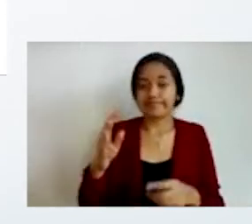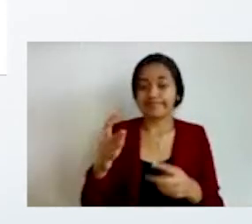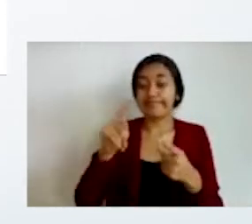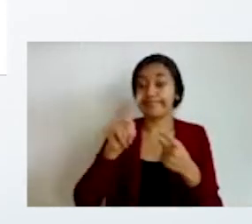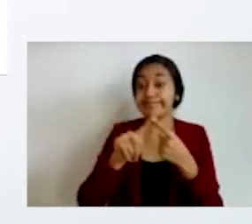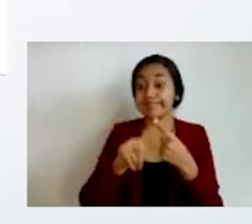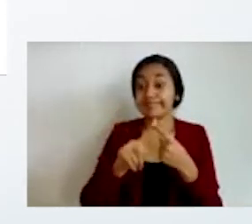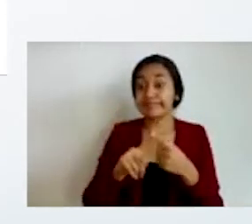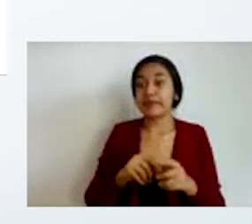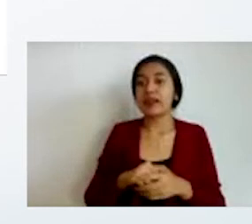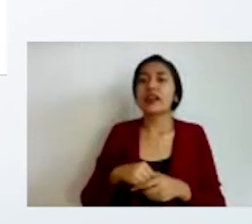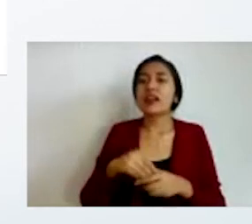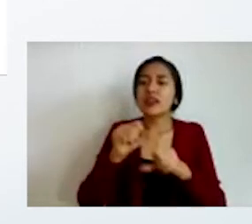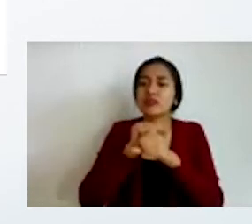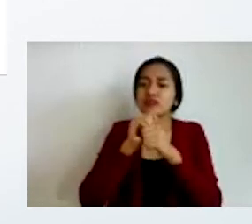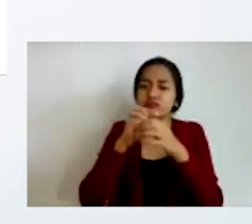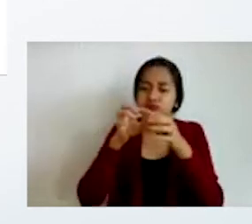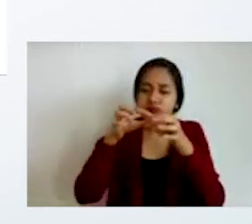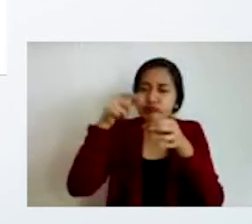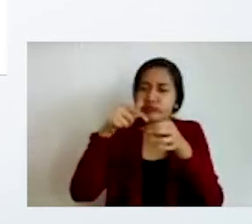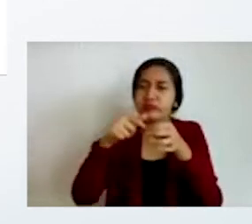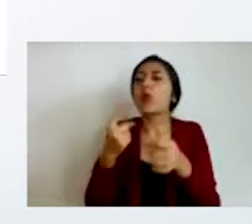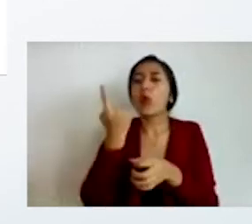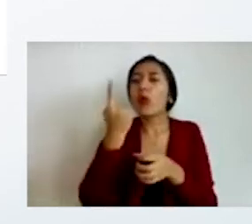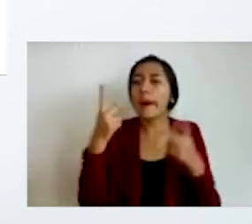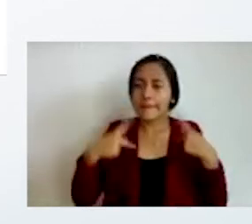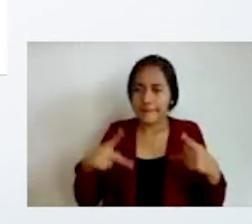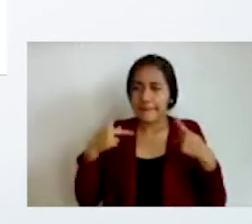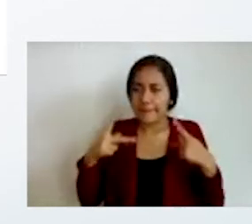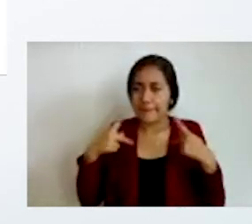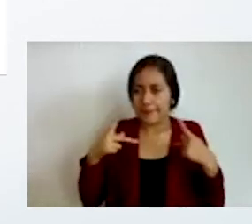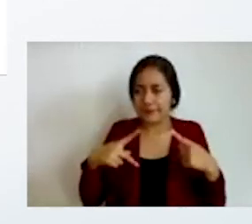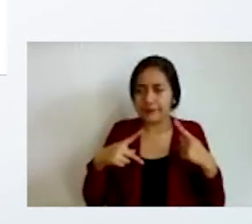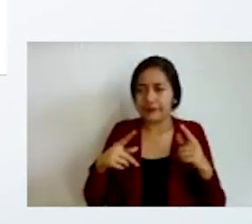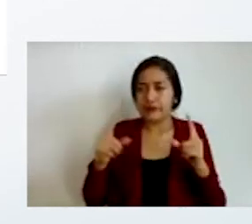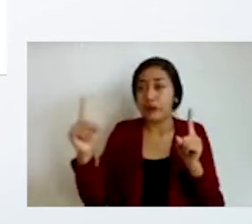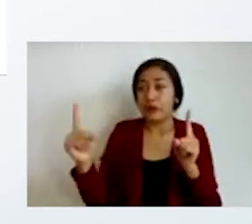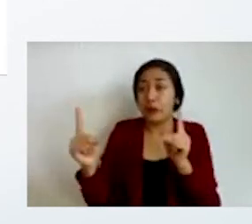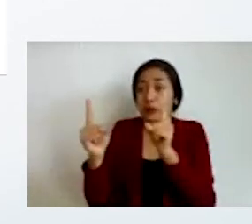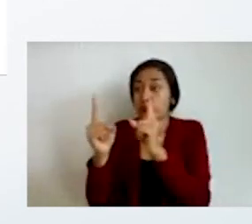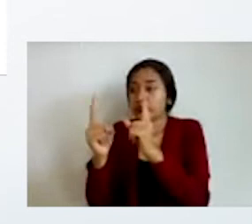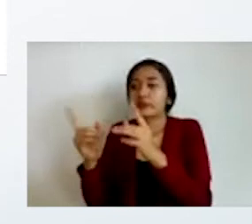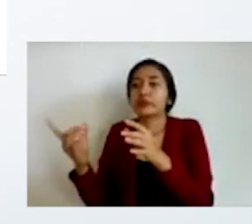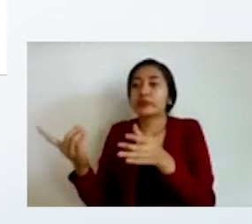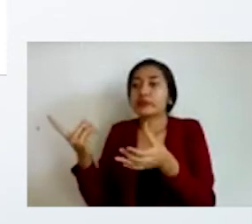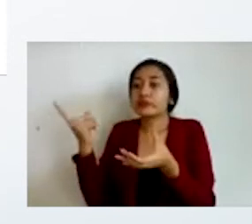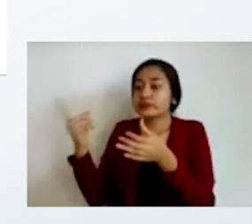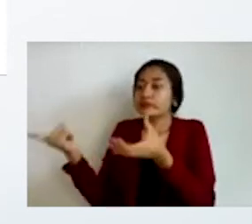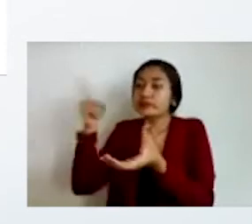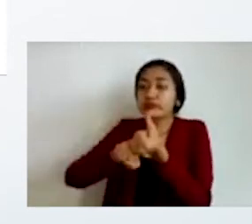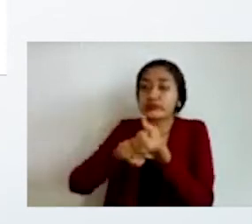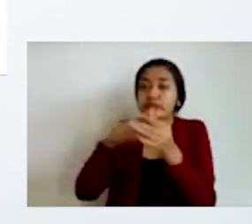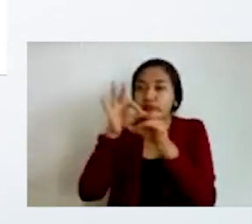del inóculo. Una persona debe de entrar en contacto con una cierta cantidad de virus o bacterias para